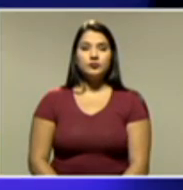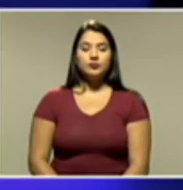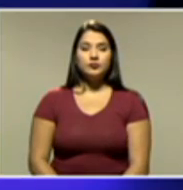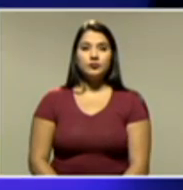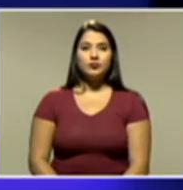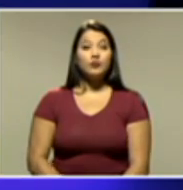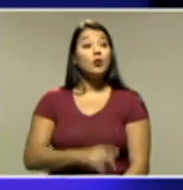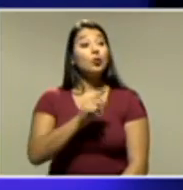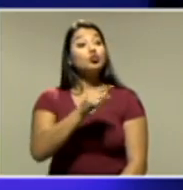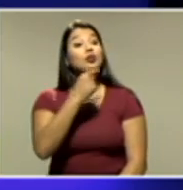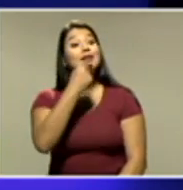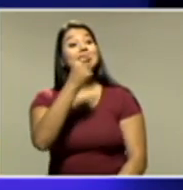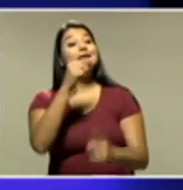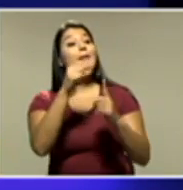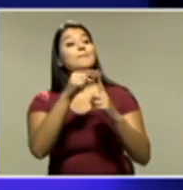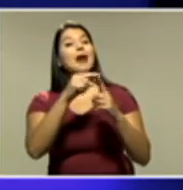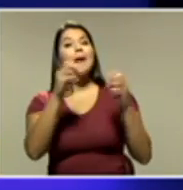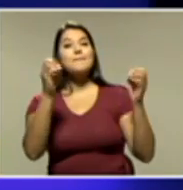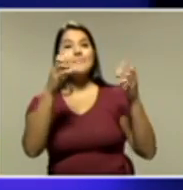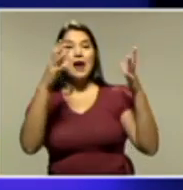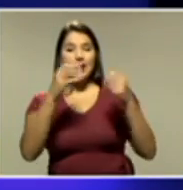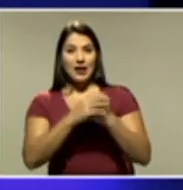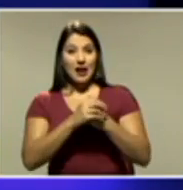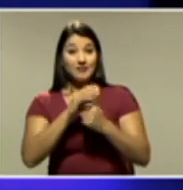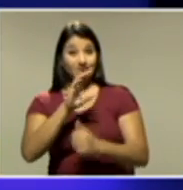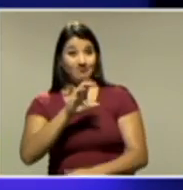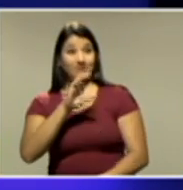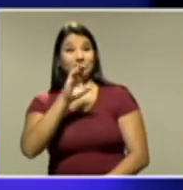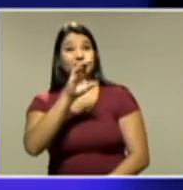Usted dice la palabra mágica, inversión.